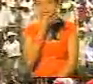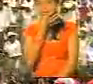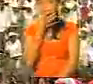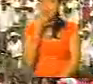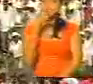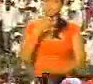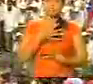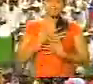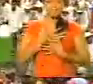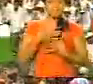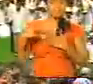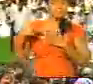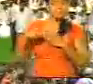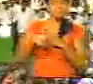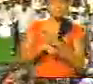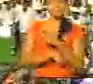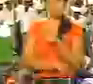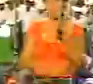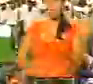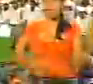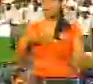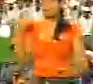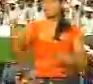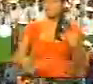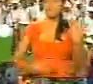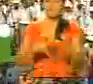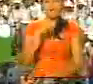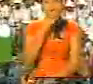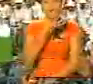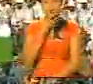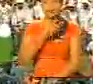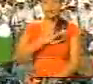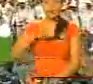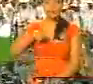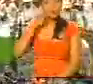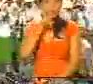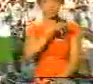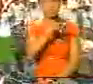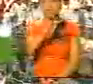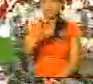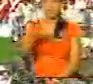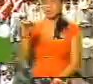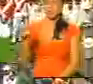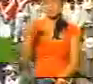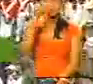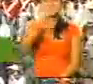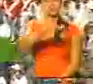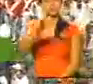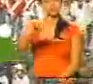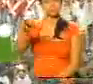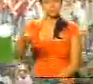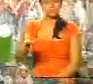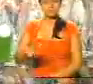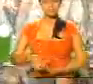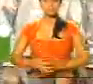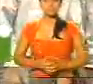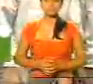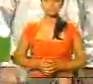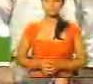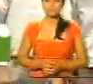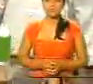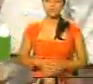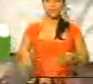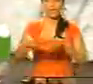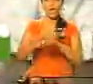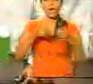profundo y sagrado acto que hemos presenciado. A todas las autoridades civiles,